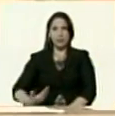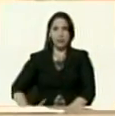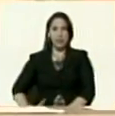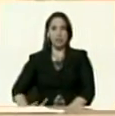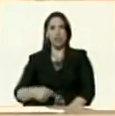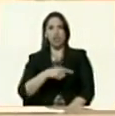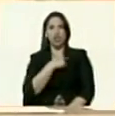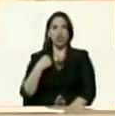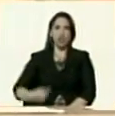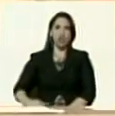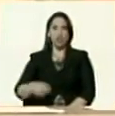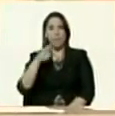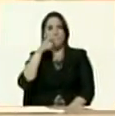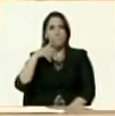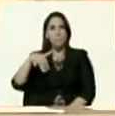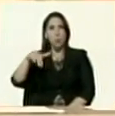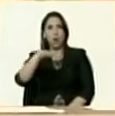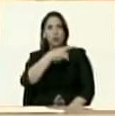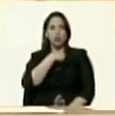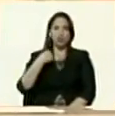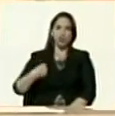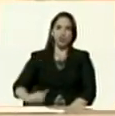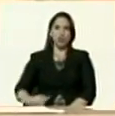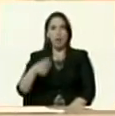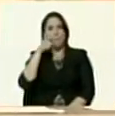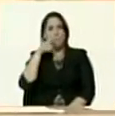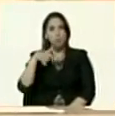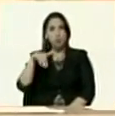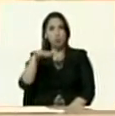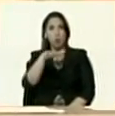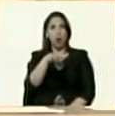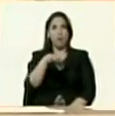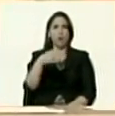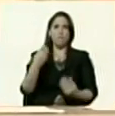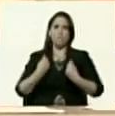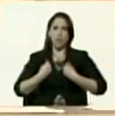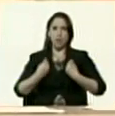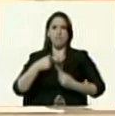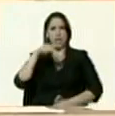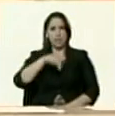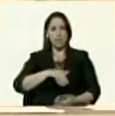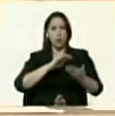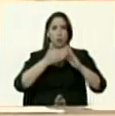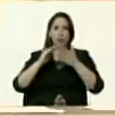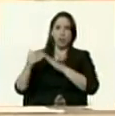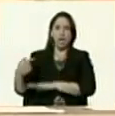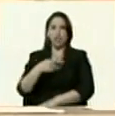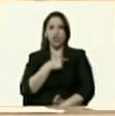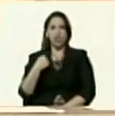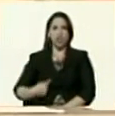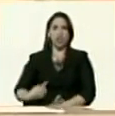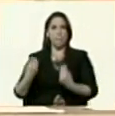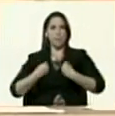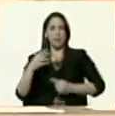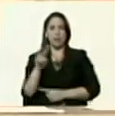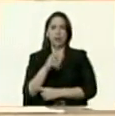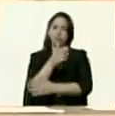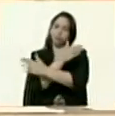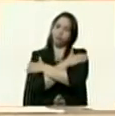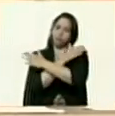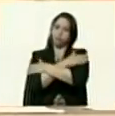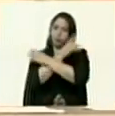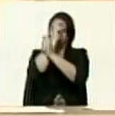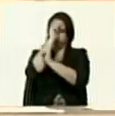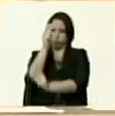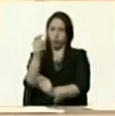al pueblo de China, al pueblo chino que vive entre nosotros, a la comunidad china, un abrazo de